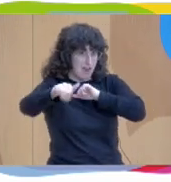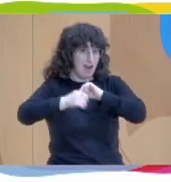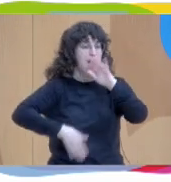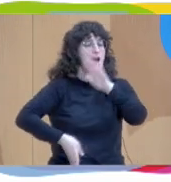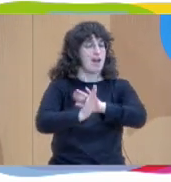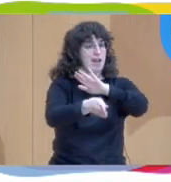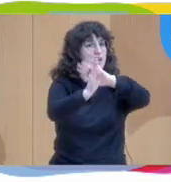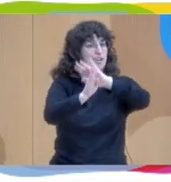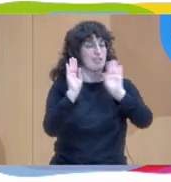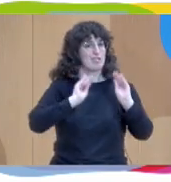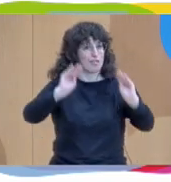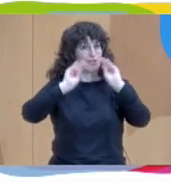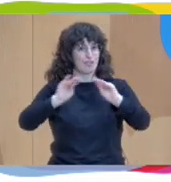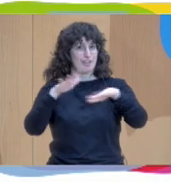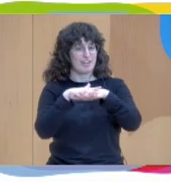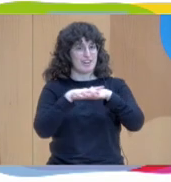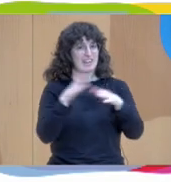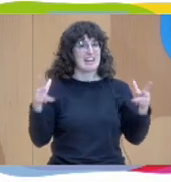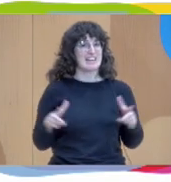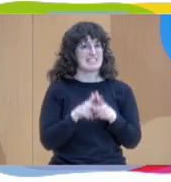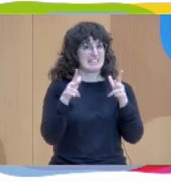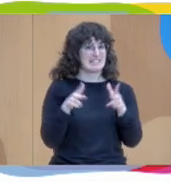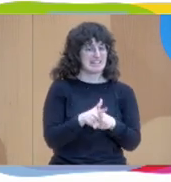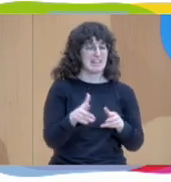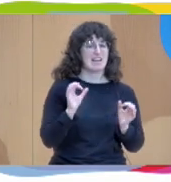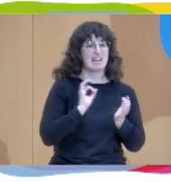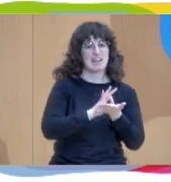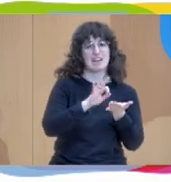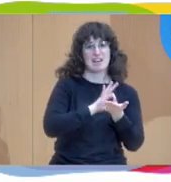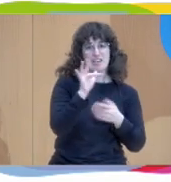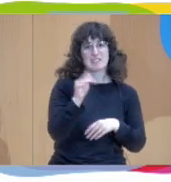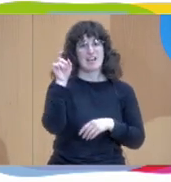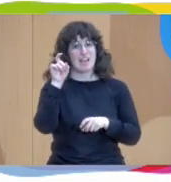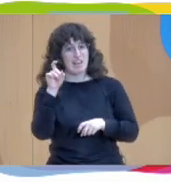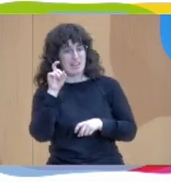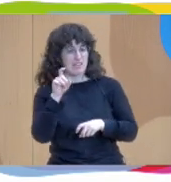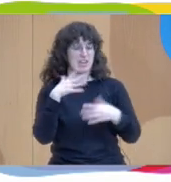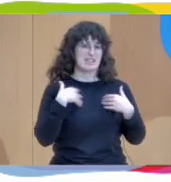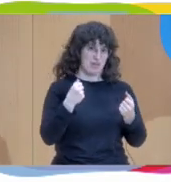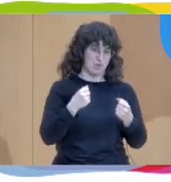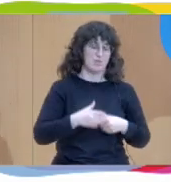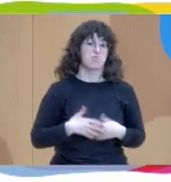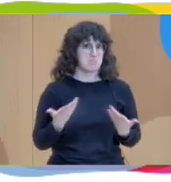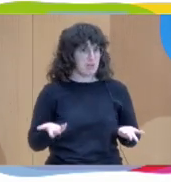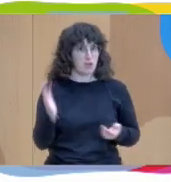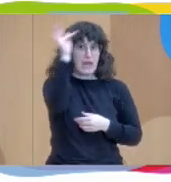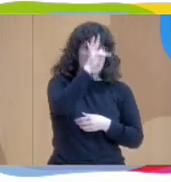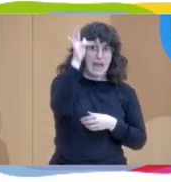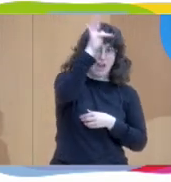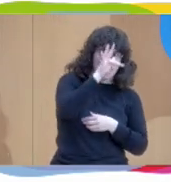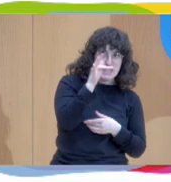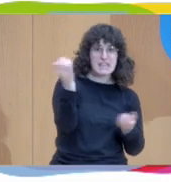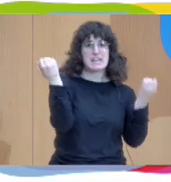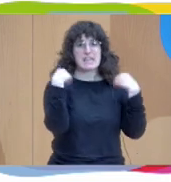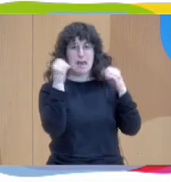servicios sociales y por supuesto en la de salud y educación hemos eh tenido teoría hemos tenido práctica eh ha